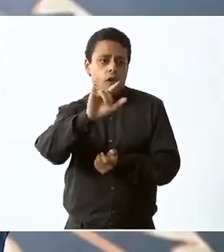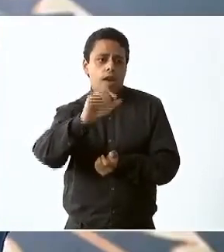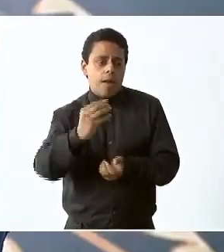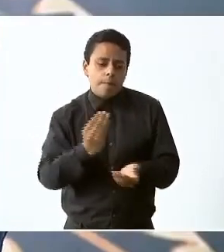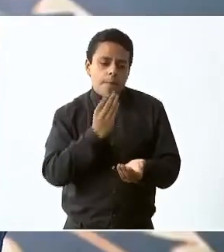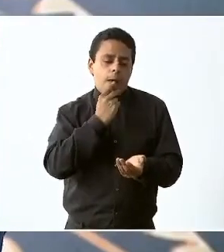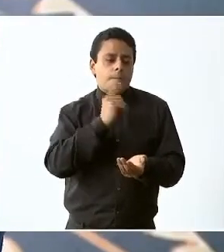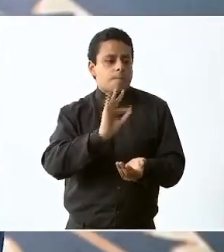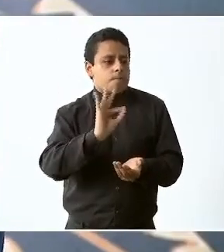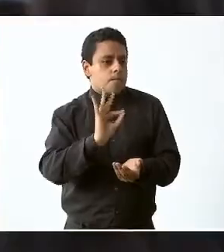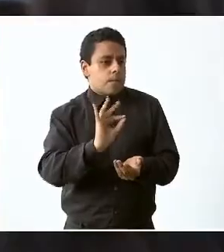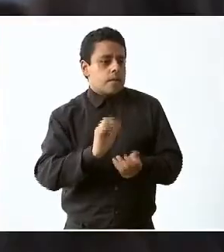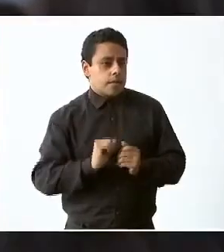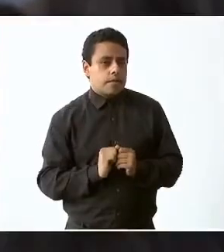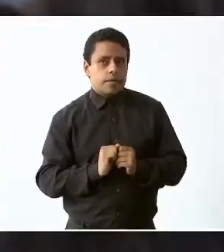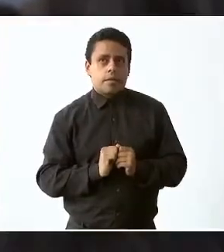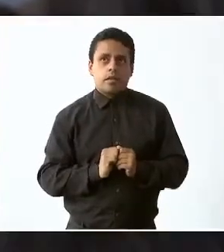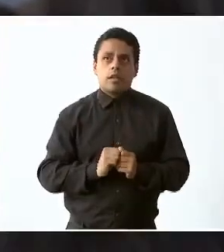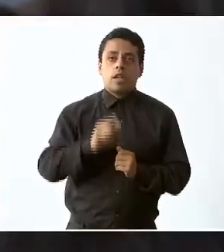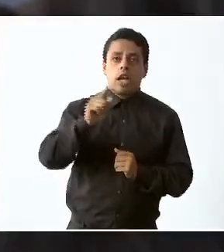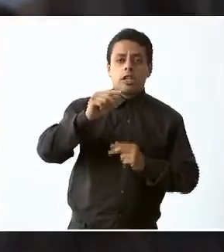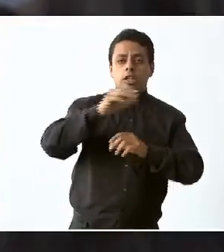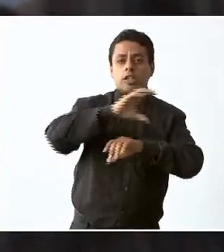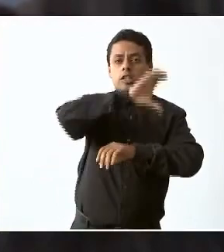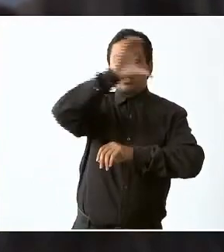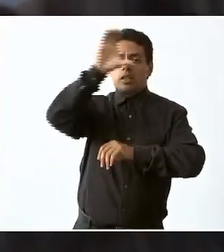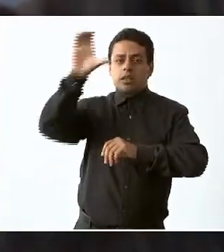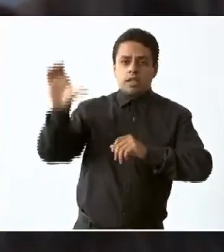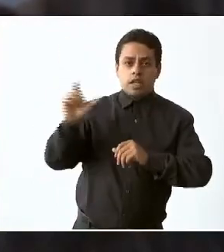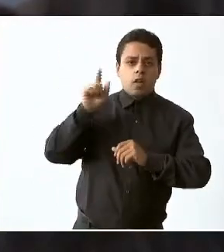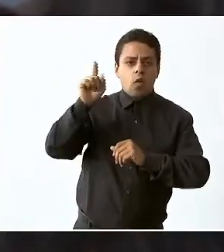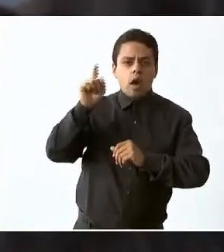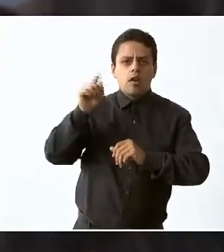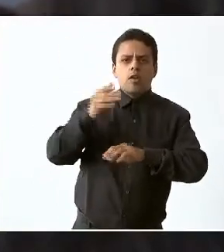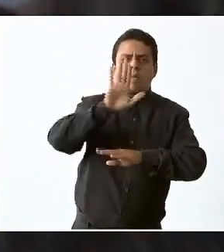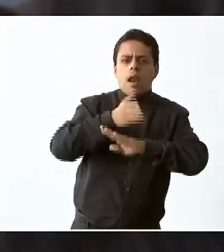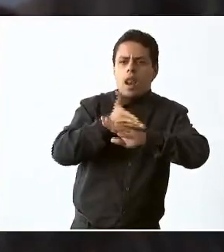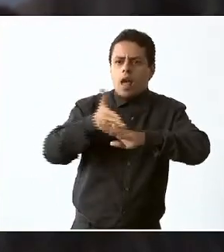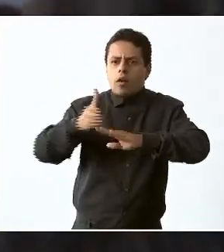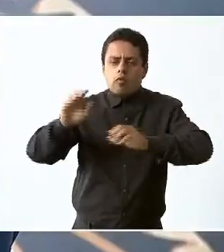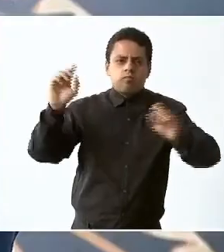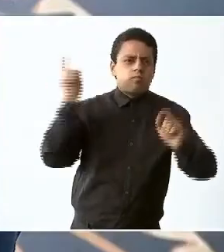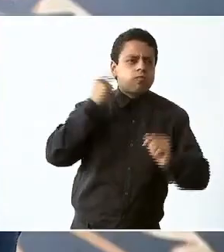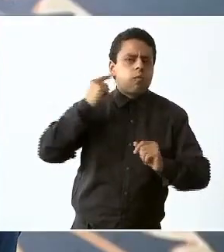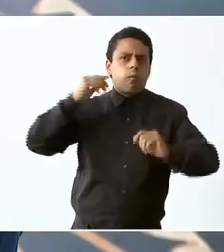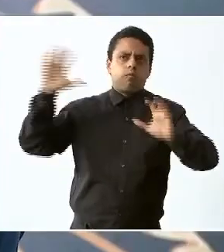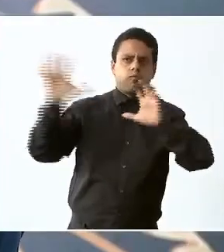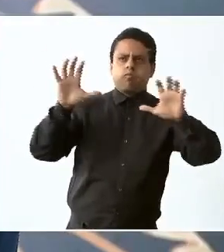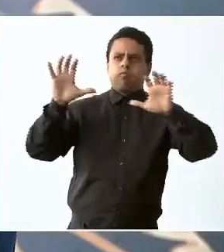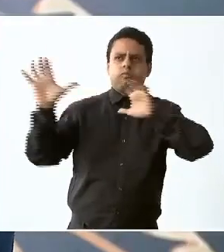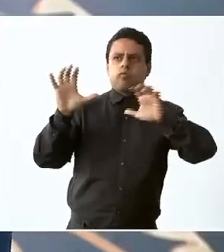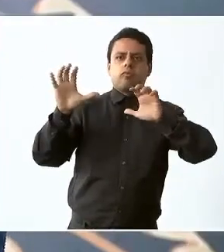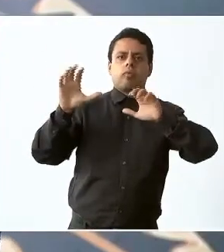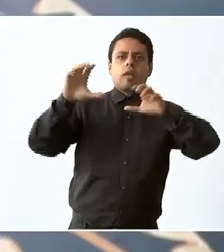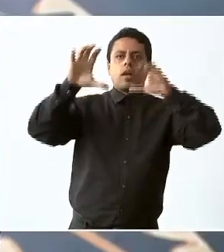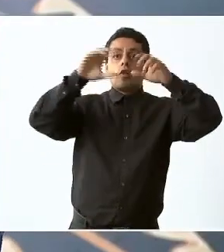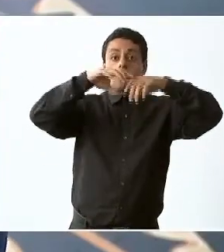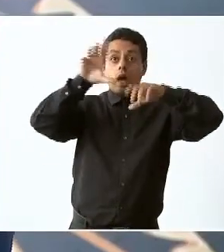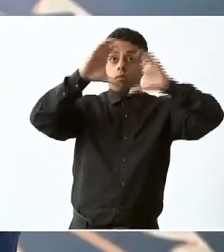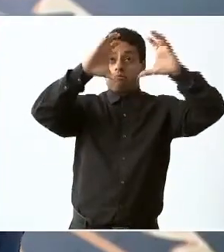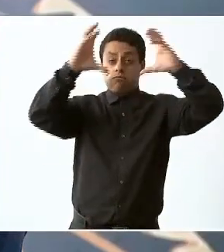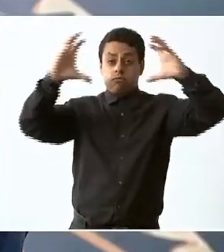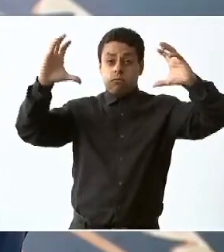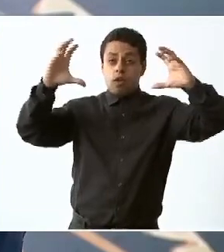Y tu cielo nupcial, que cuando truena, de deleites frenéticos nos llena. Trueno de nuestras nubes, que nos baña